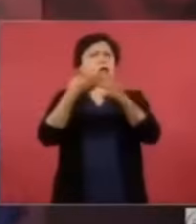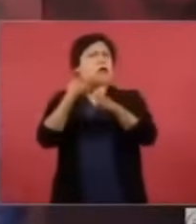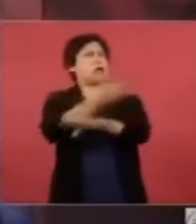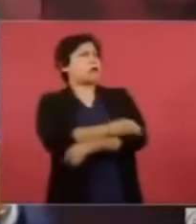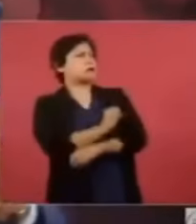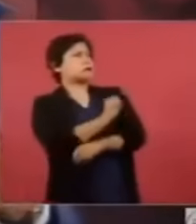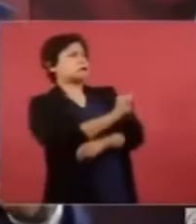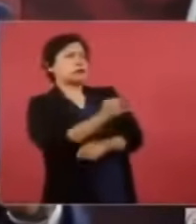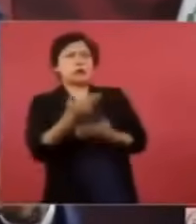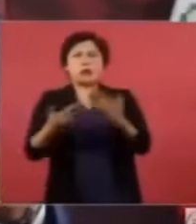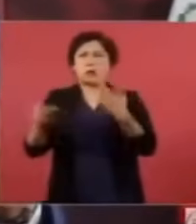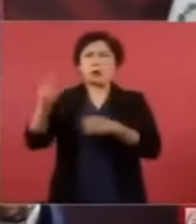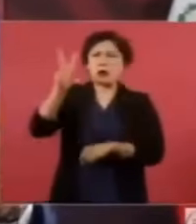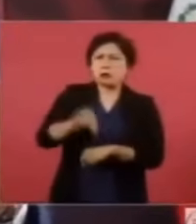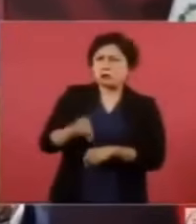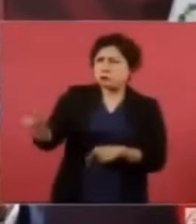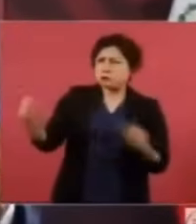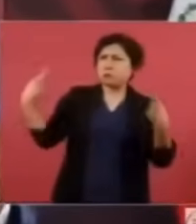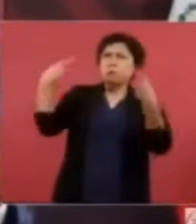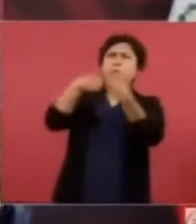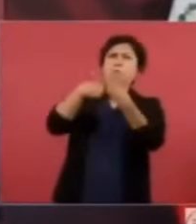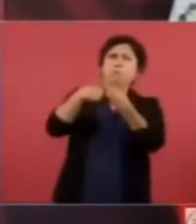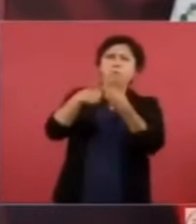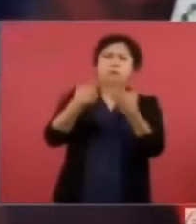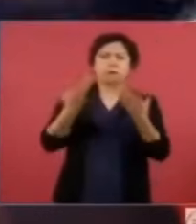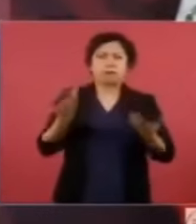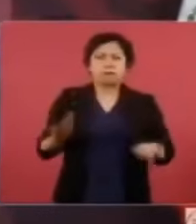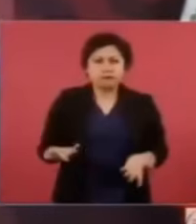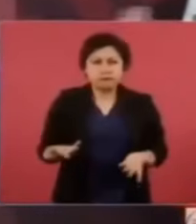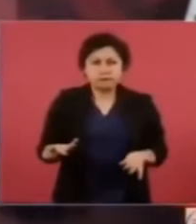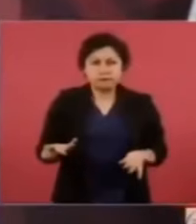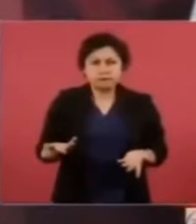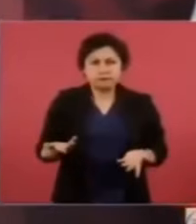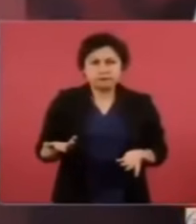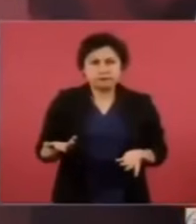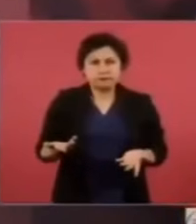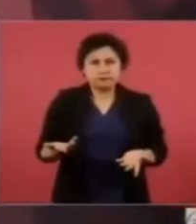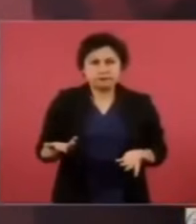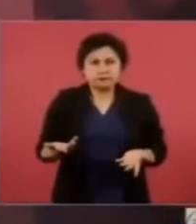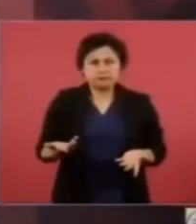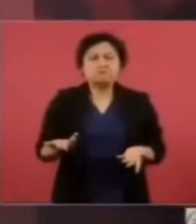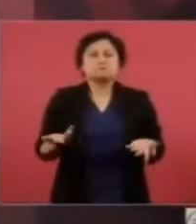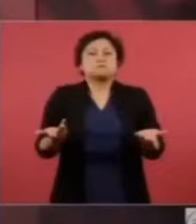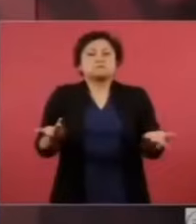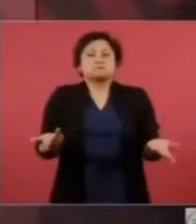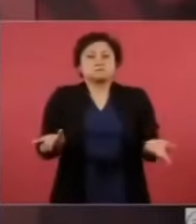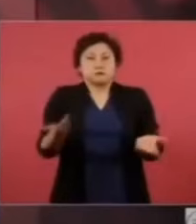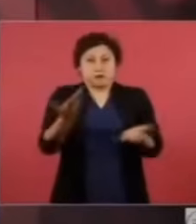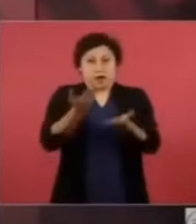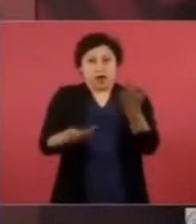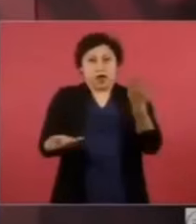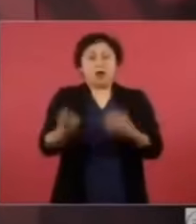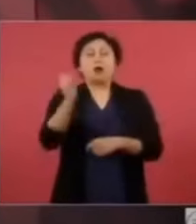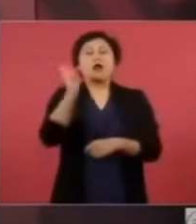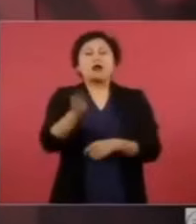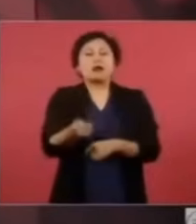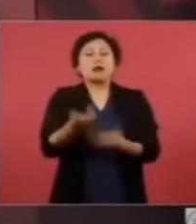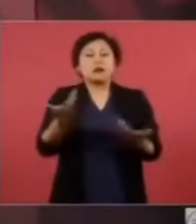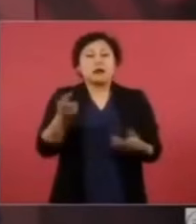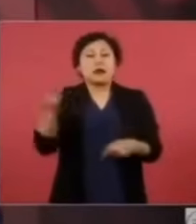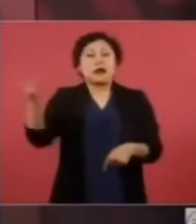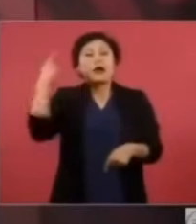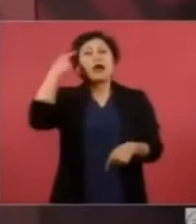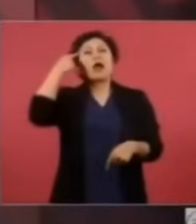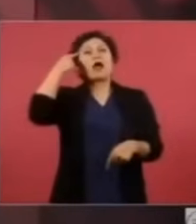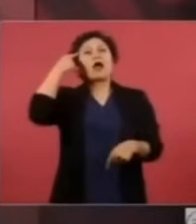yo qué pirado suena este este personaje vamos a decirlo de la ultraderecha porque la verdad